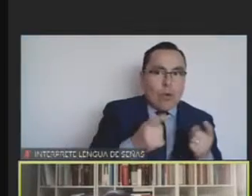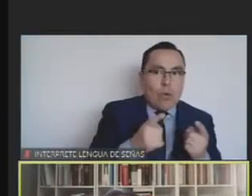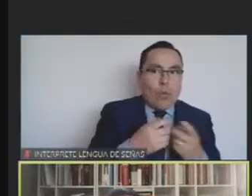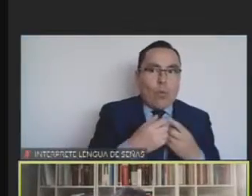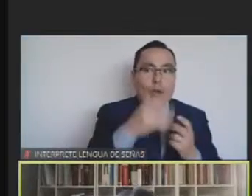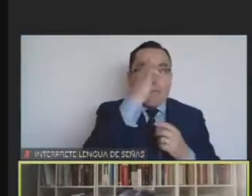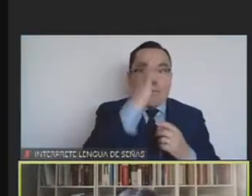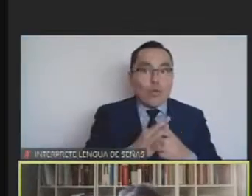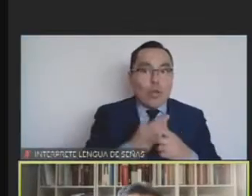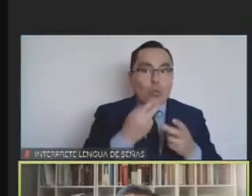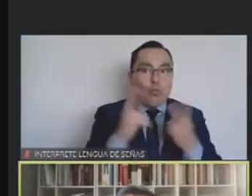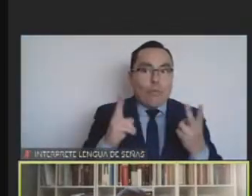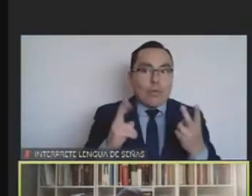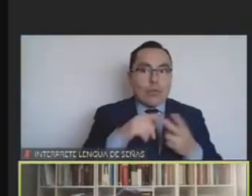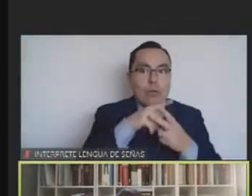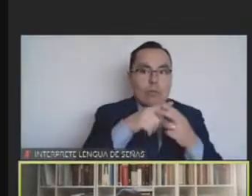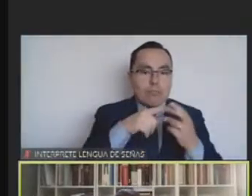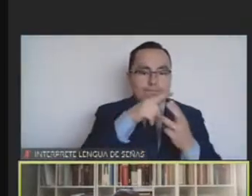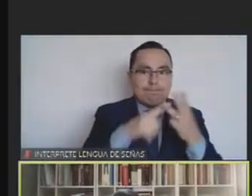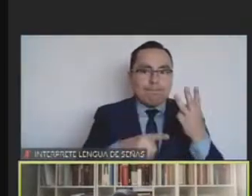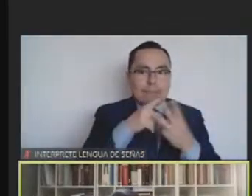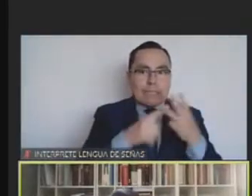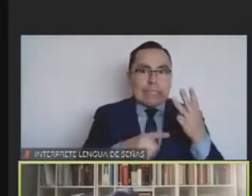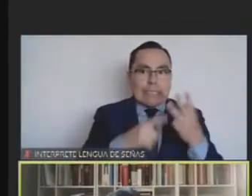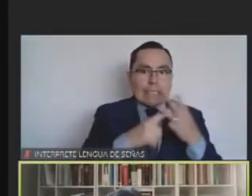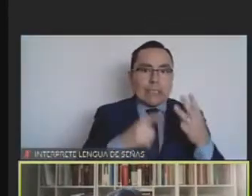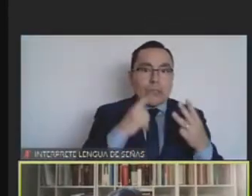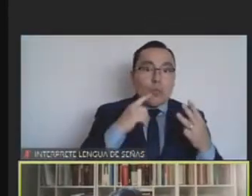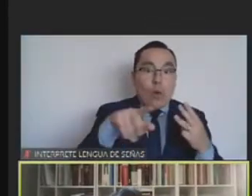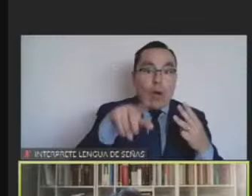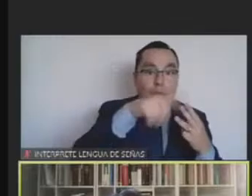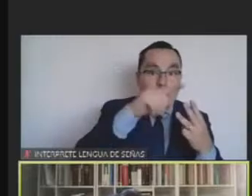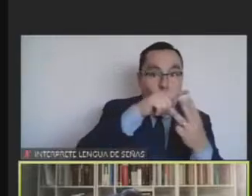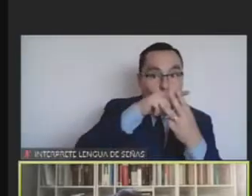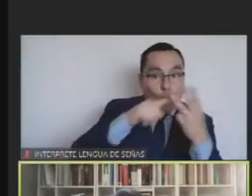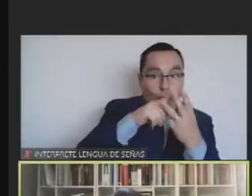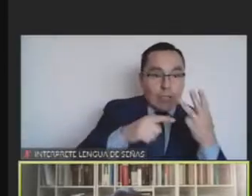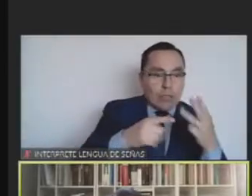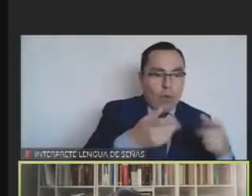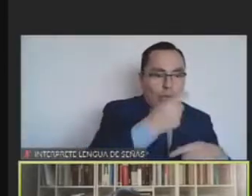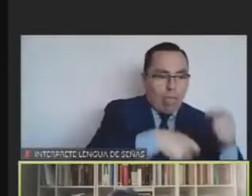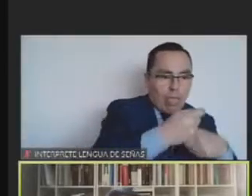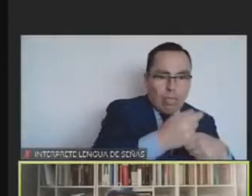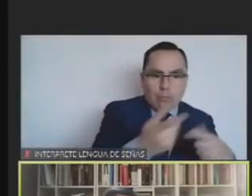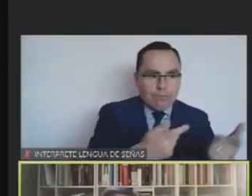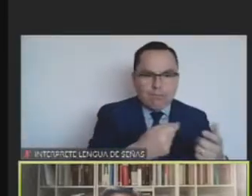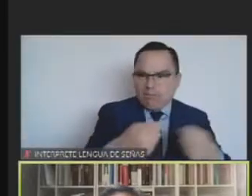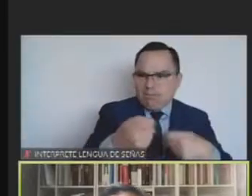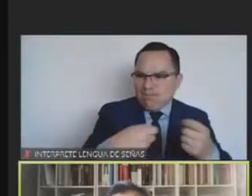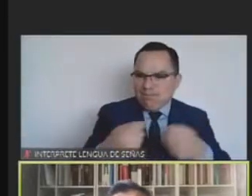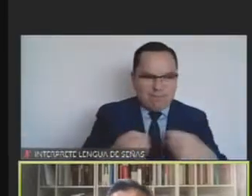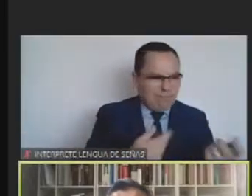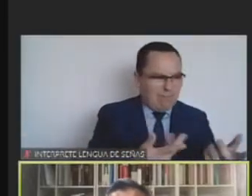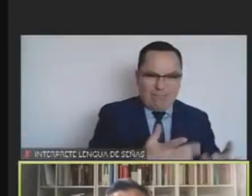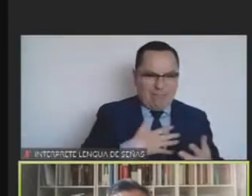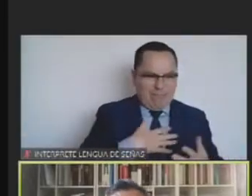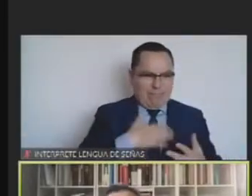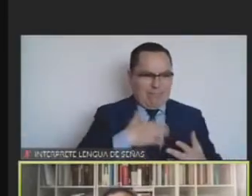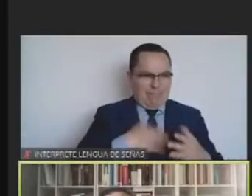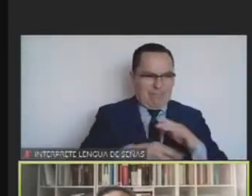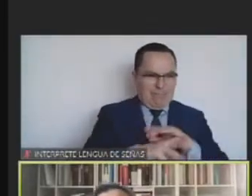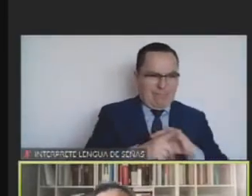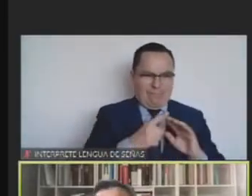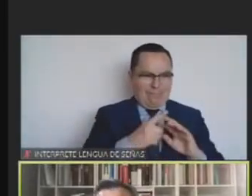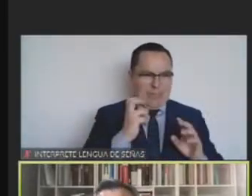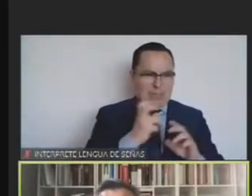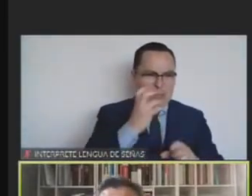sector público. Son las hipótesis cuando funcionan indebidamente negociaciones incompatibles, conflictos de interés. Es